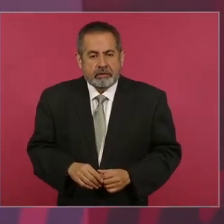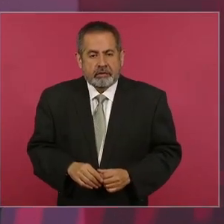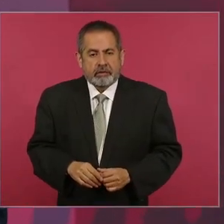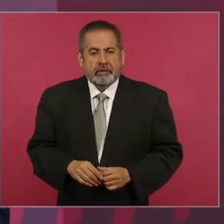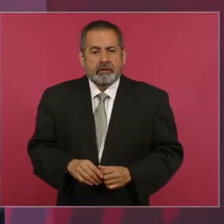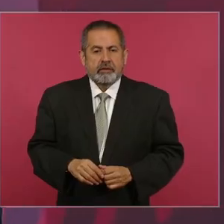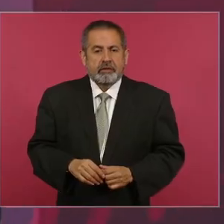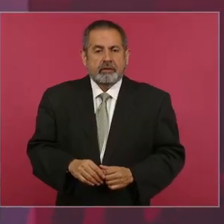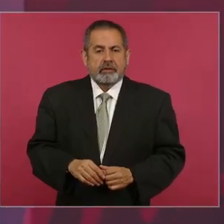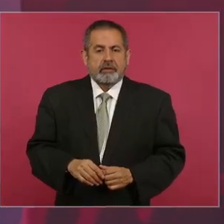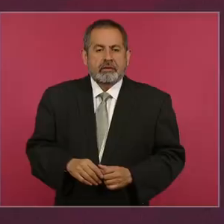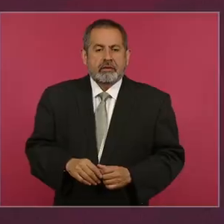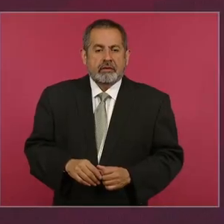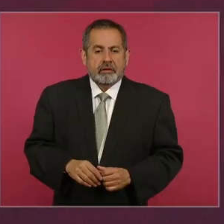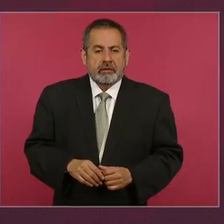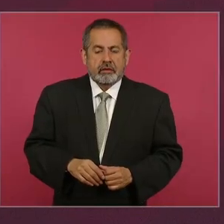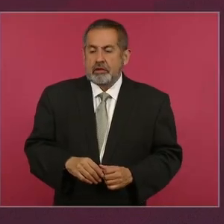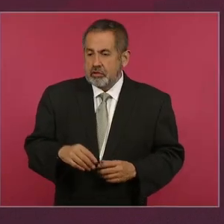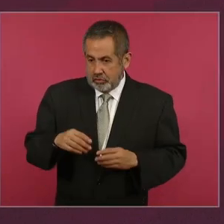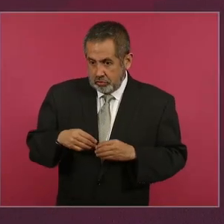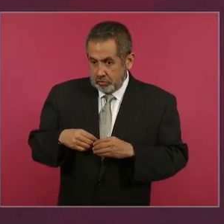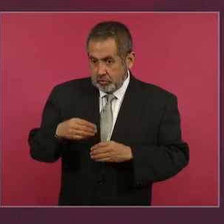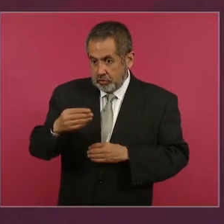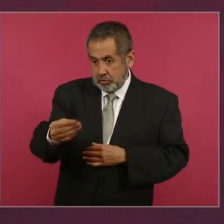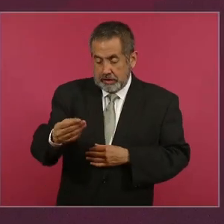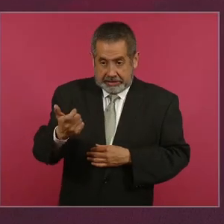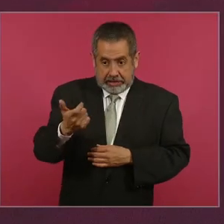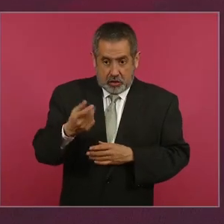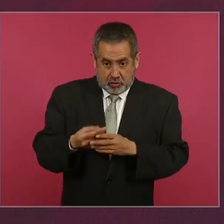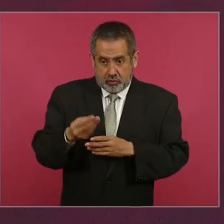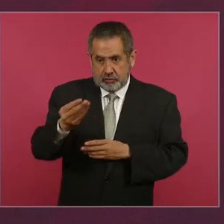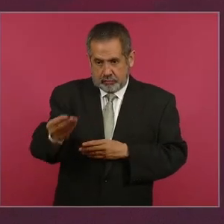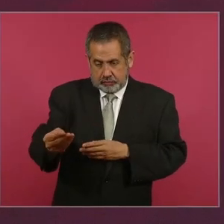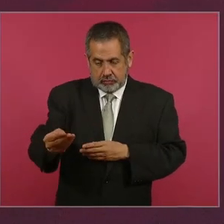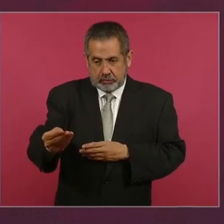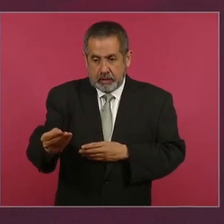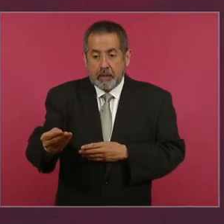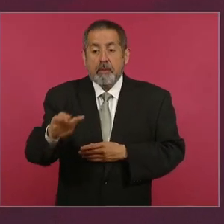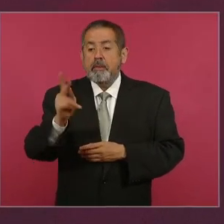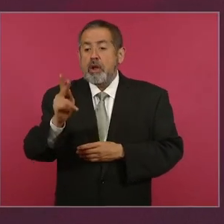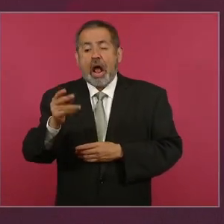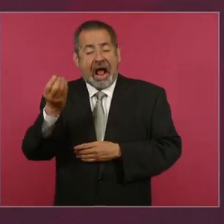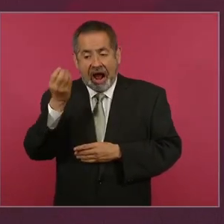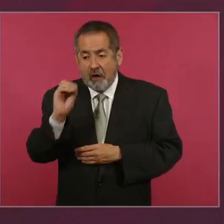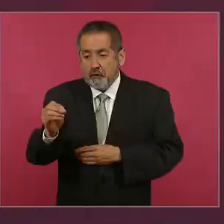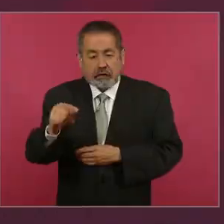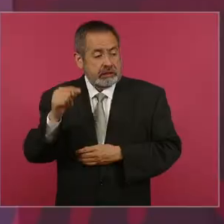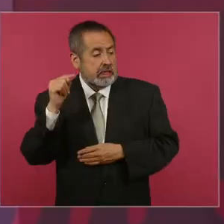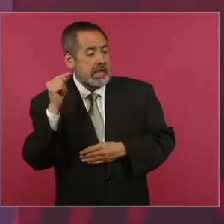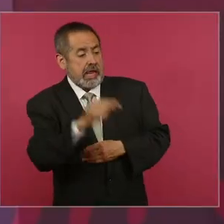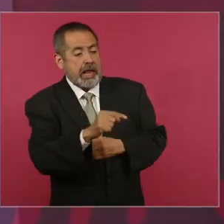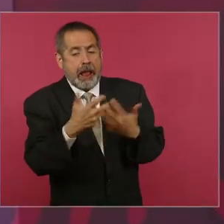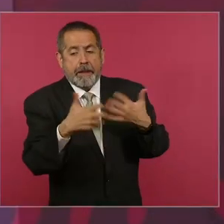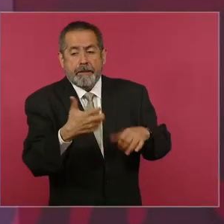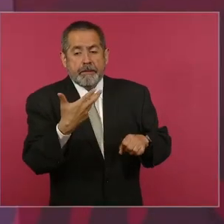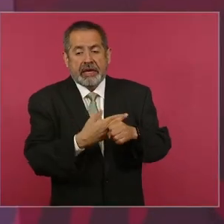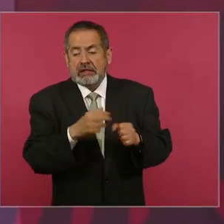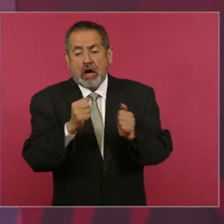nada más yo te voy a recomendar la empresa que va a hacer la obra